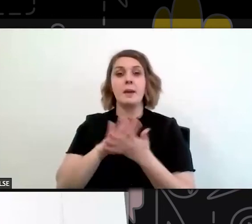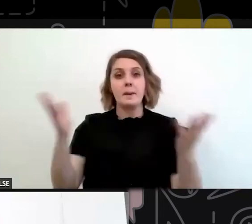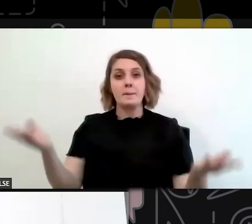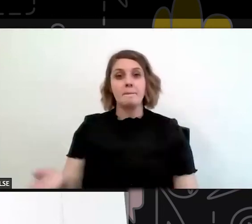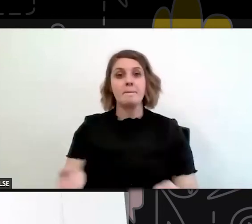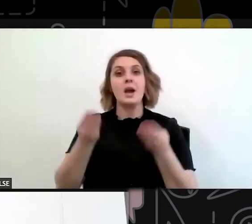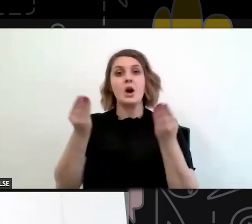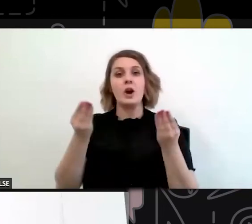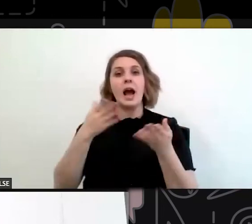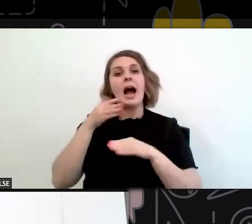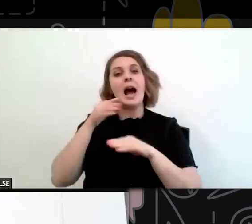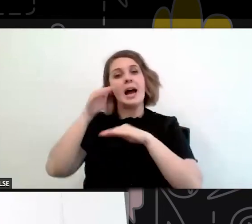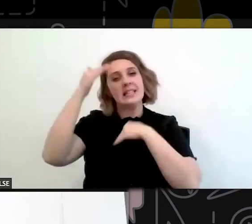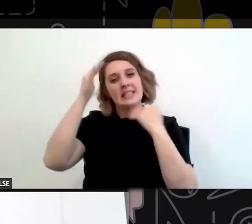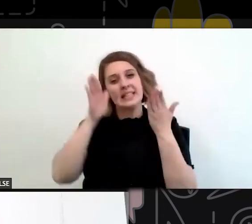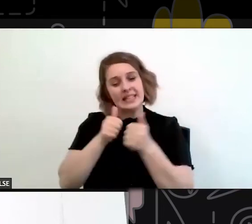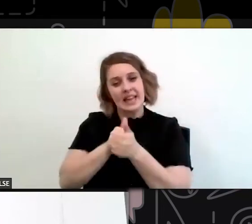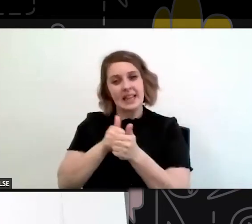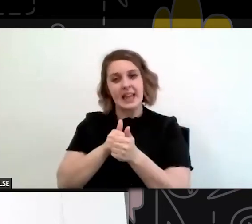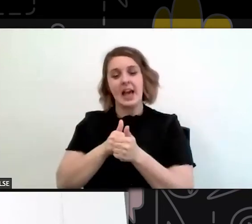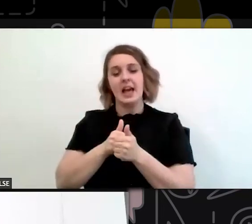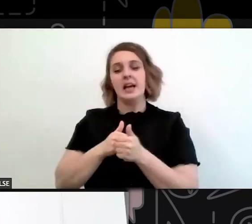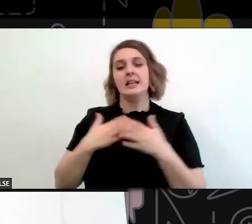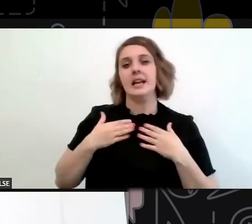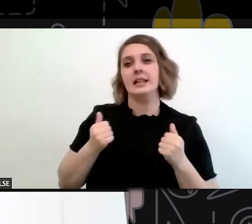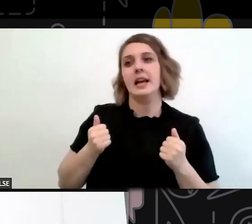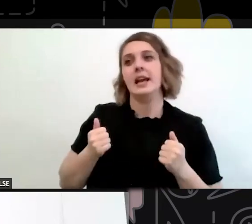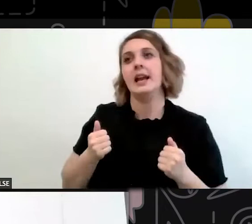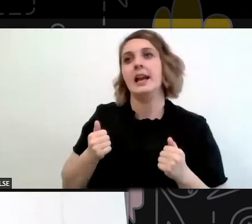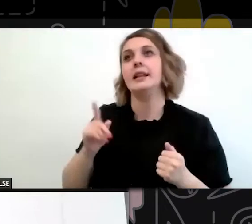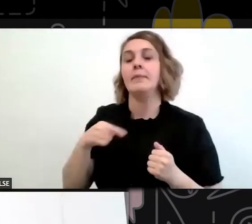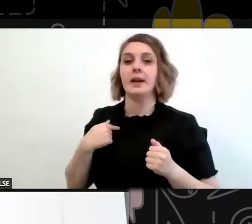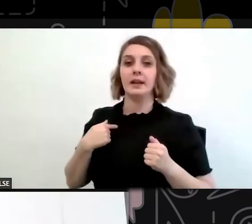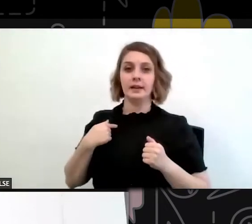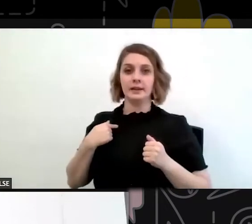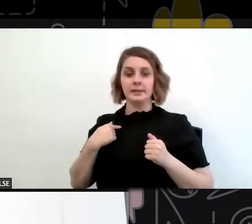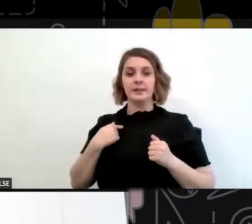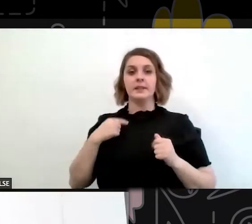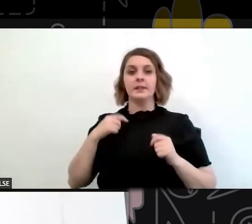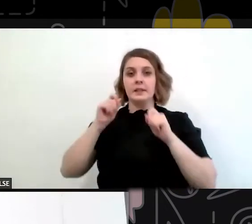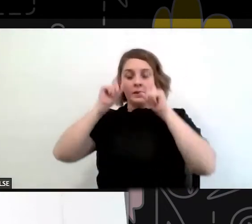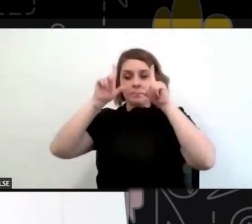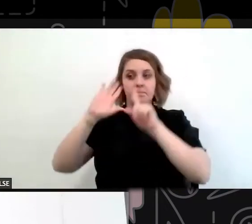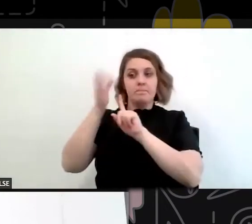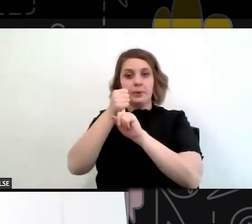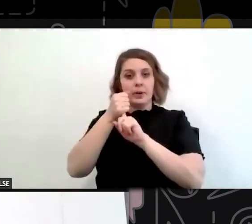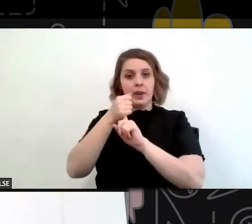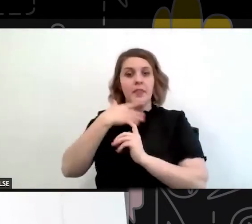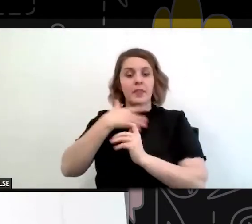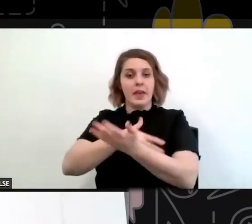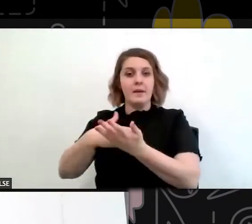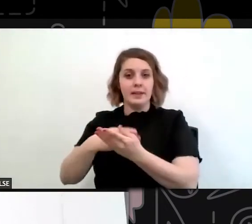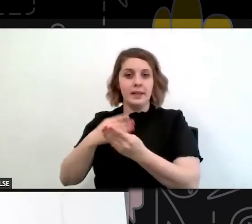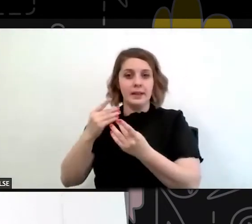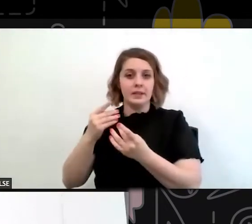asistencia sanitaria, prevenir e intervenir también para detectar precozmente la diabetes. Esto también está